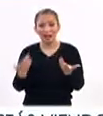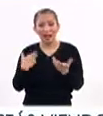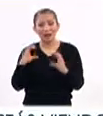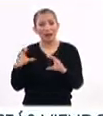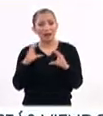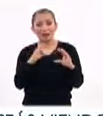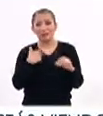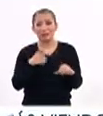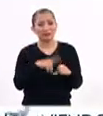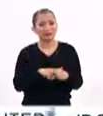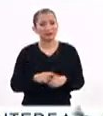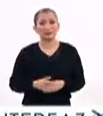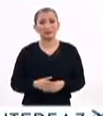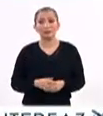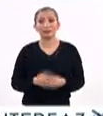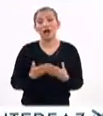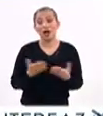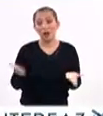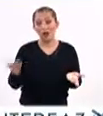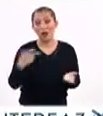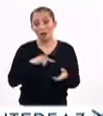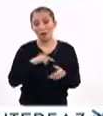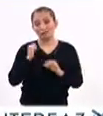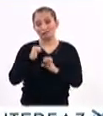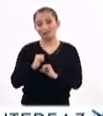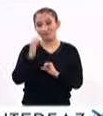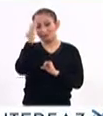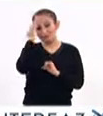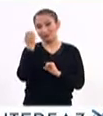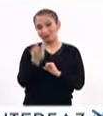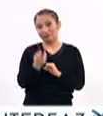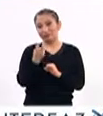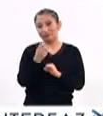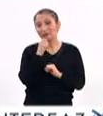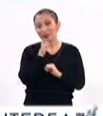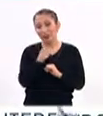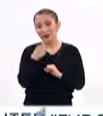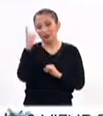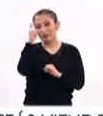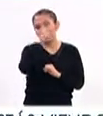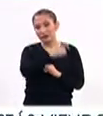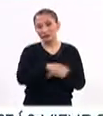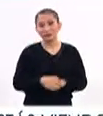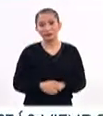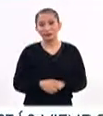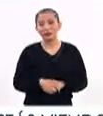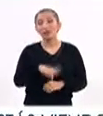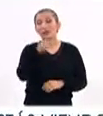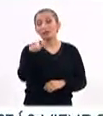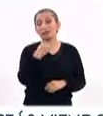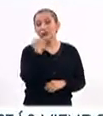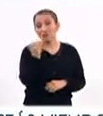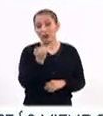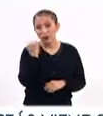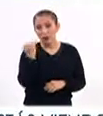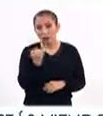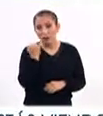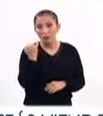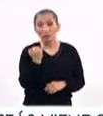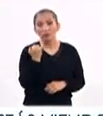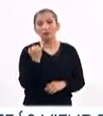el cuidado personal. Ahora estaba a mi cargo, entonces eso también fue un reto grande. Y luego el idioma,